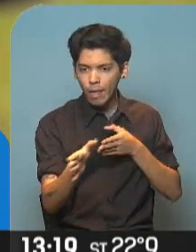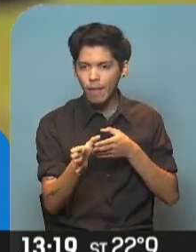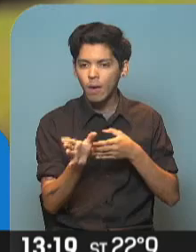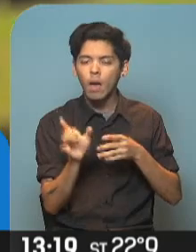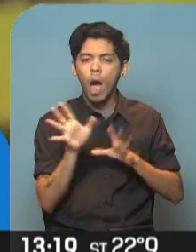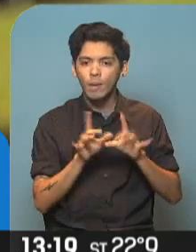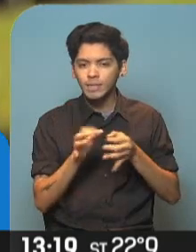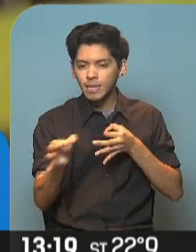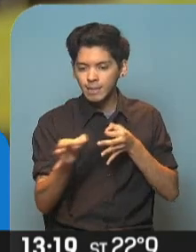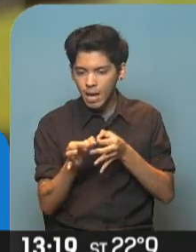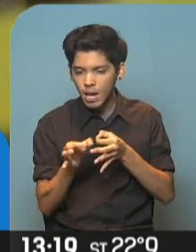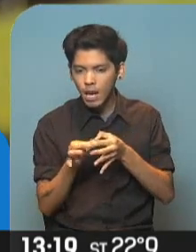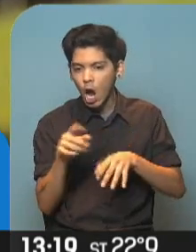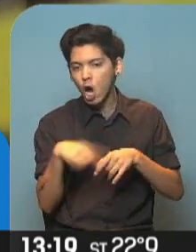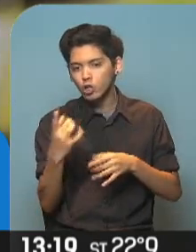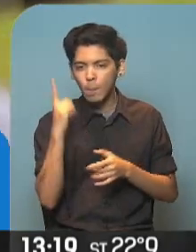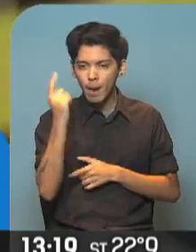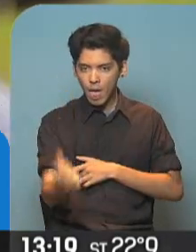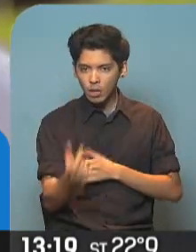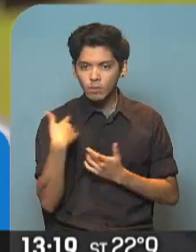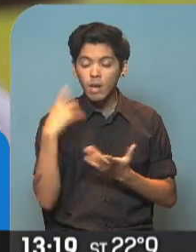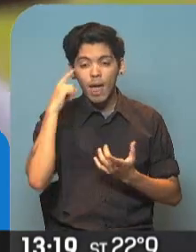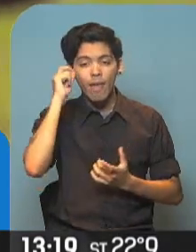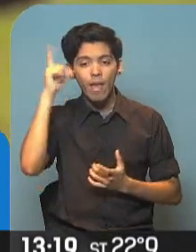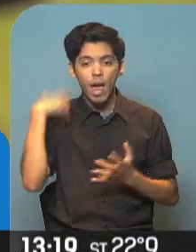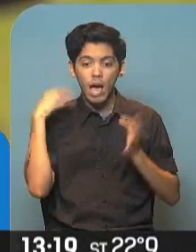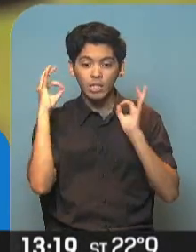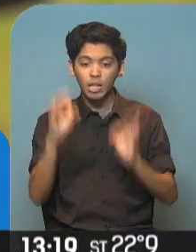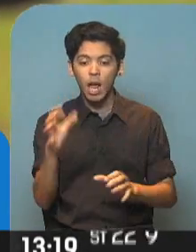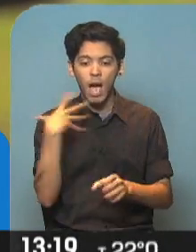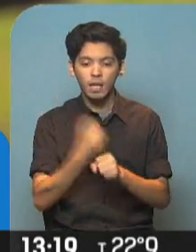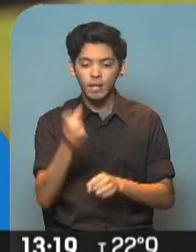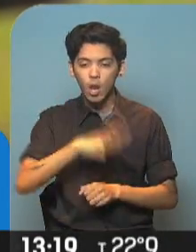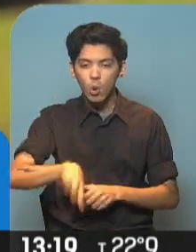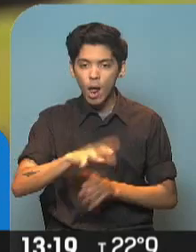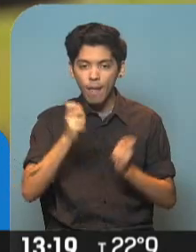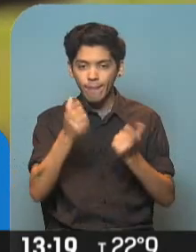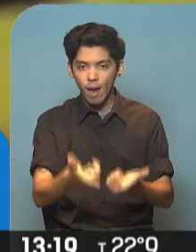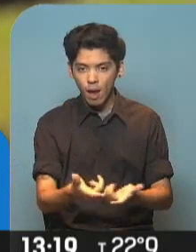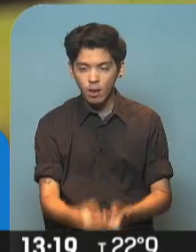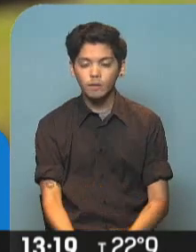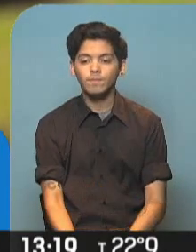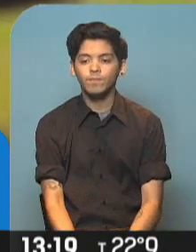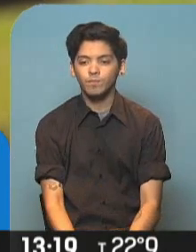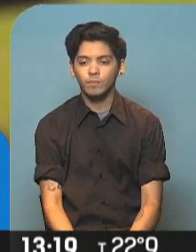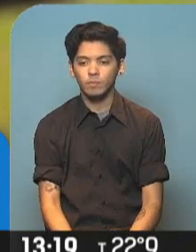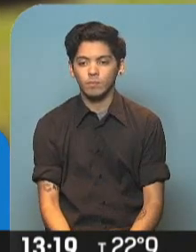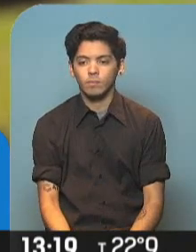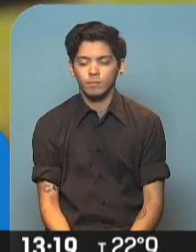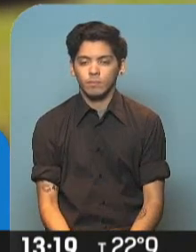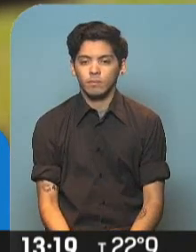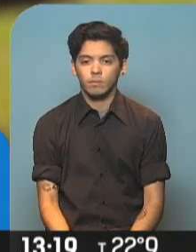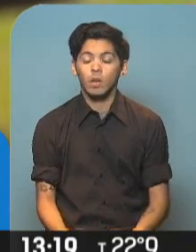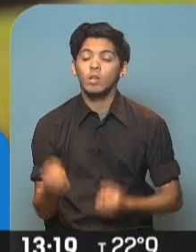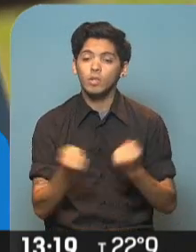poder lograr, la idea era lograr llegar al lugar de entrega, pero en un momento los